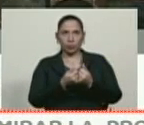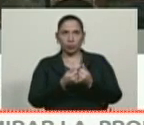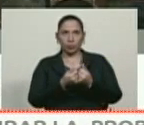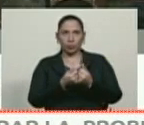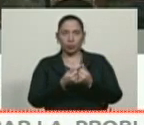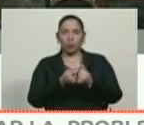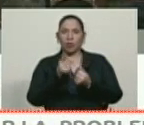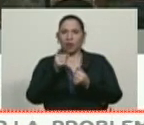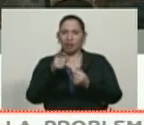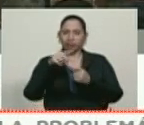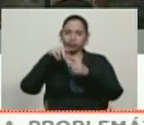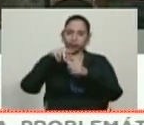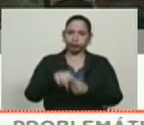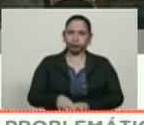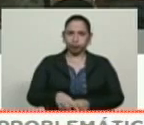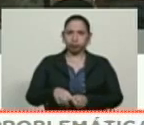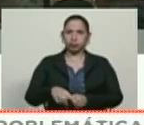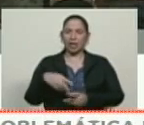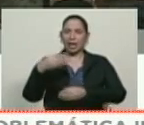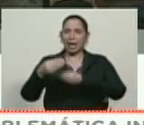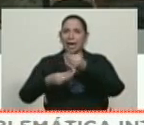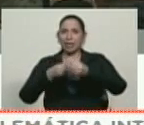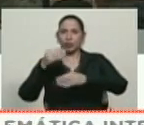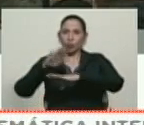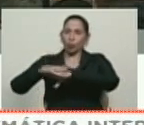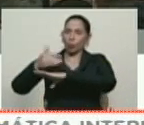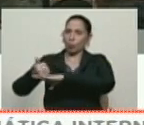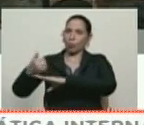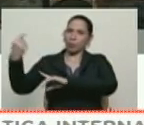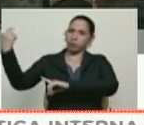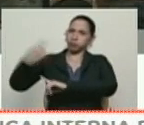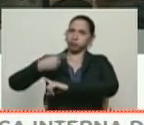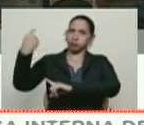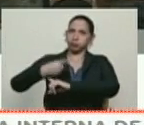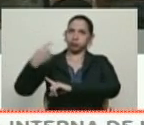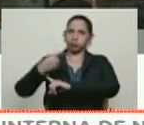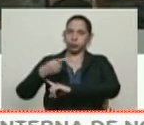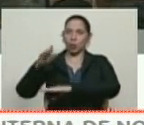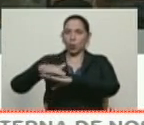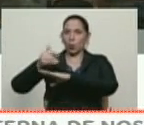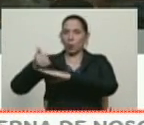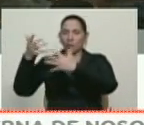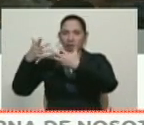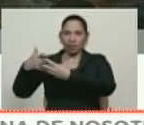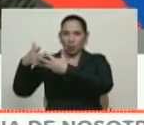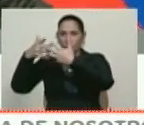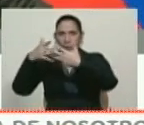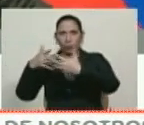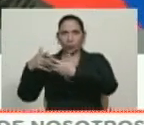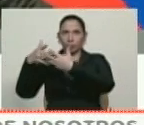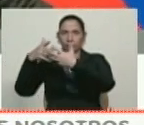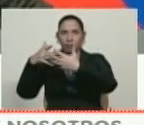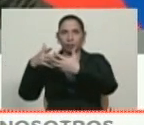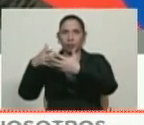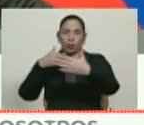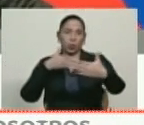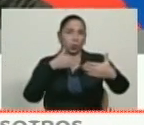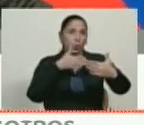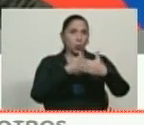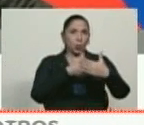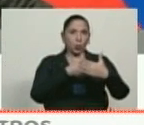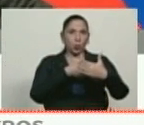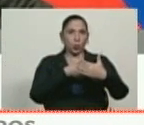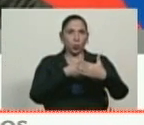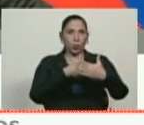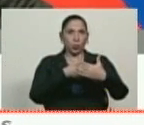fue provocado por las sanciones ilegítimas unilaterales por parte de los Estados Unidos contra